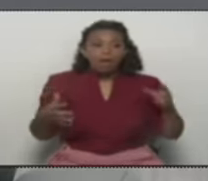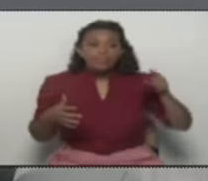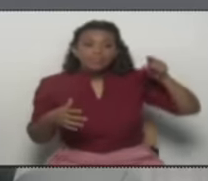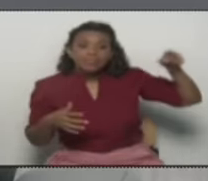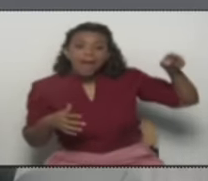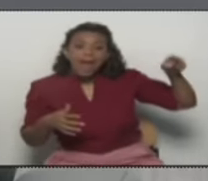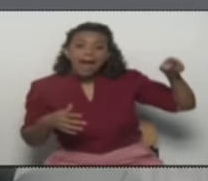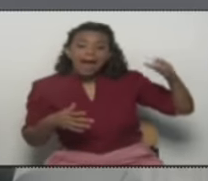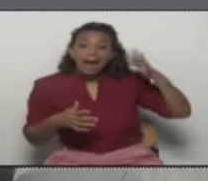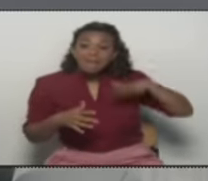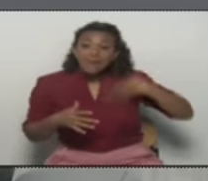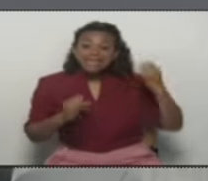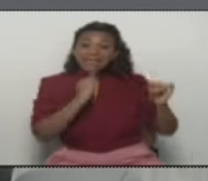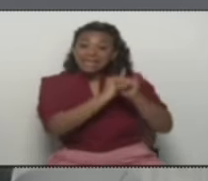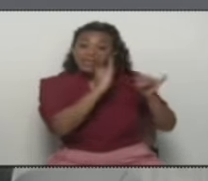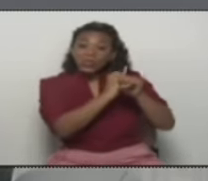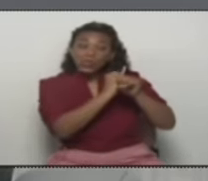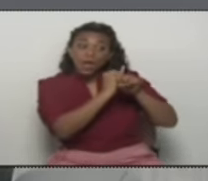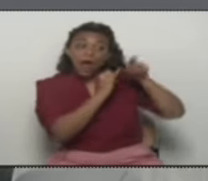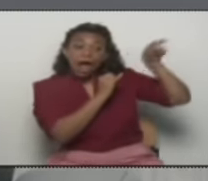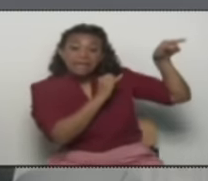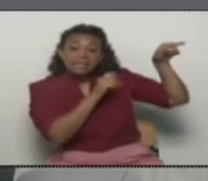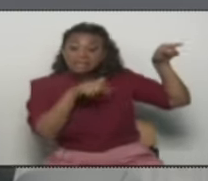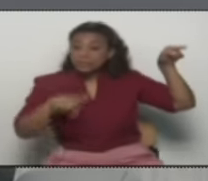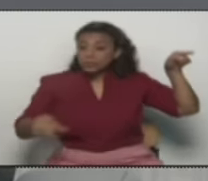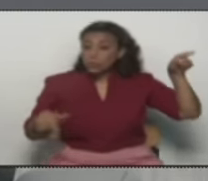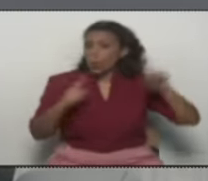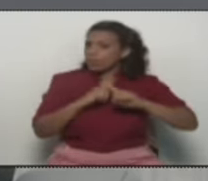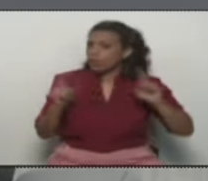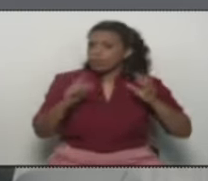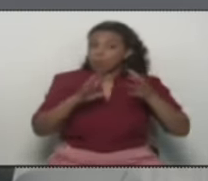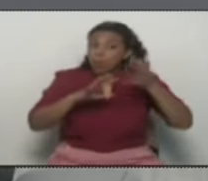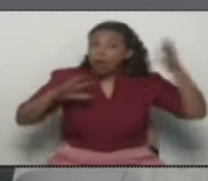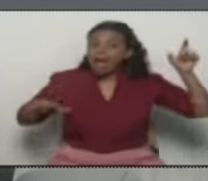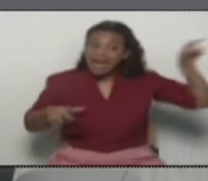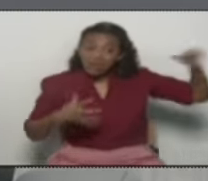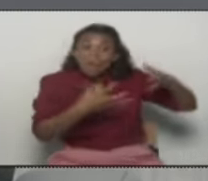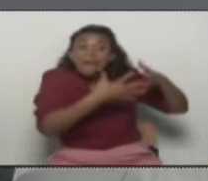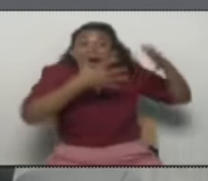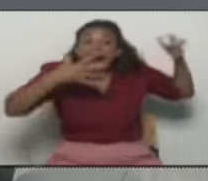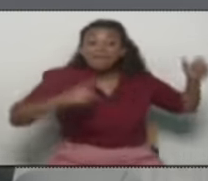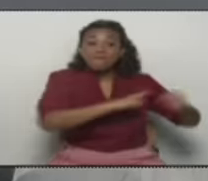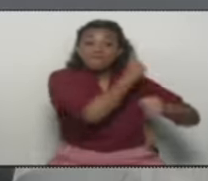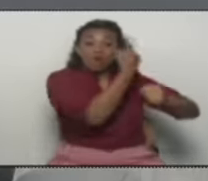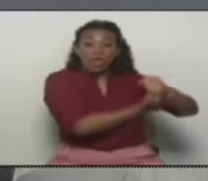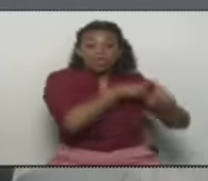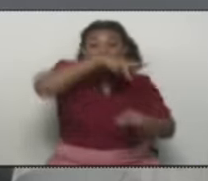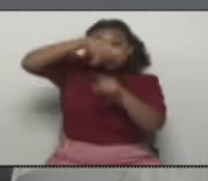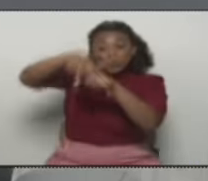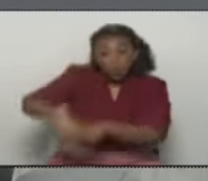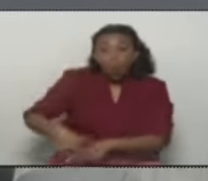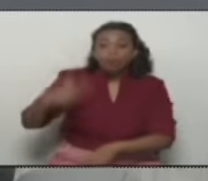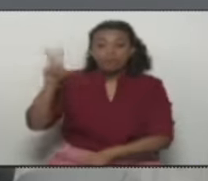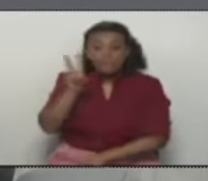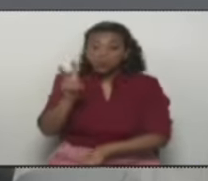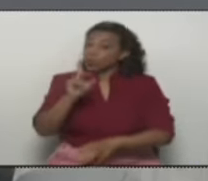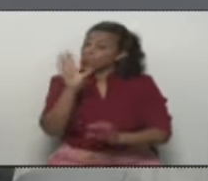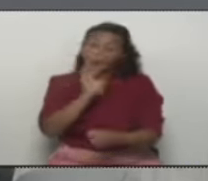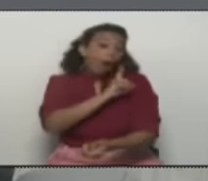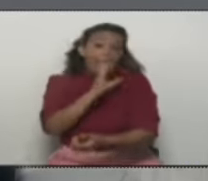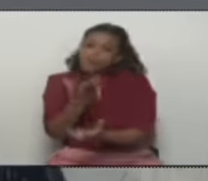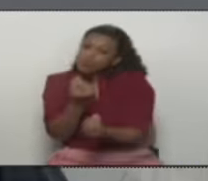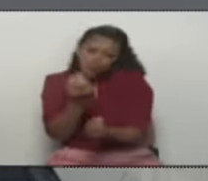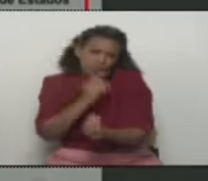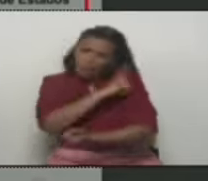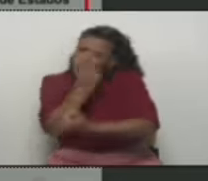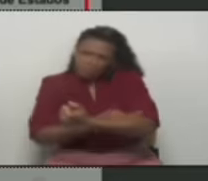entre las capacidades tecnológicas de ellos y las nuestras en este momento es gigante. Entonces tiene un enorme poder sobre nosotros que tenemos que nosotros equipararlo,